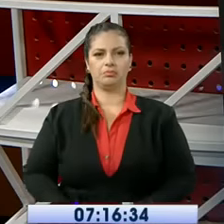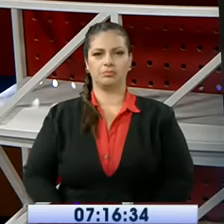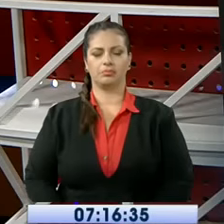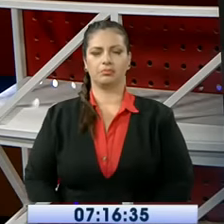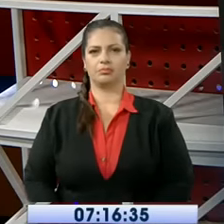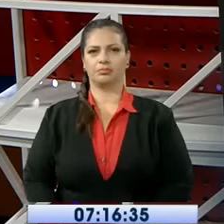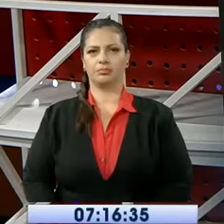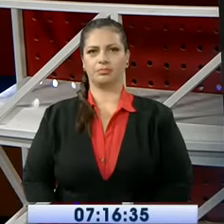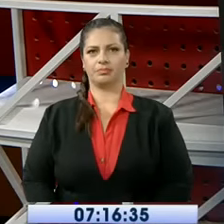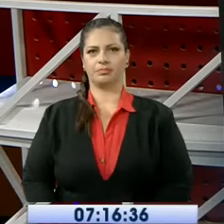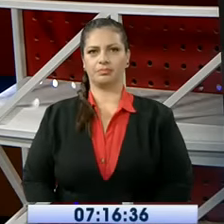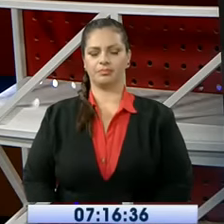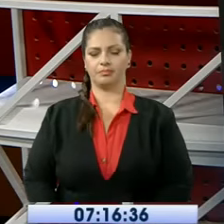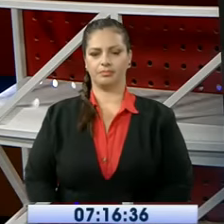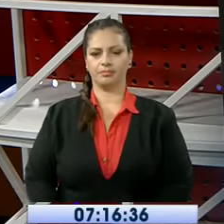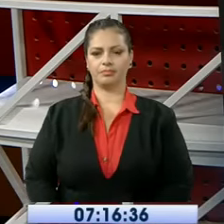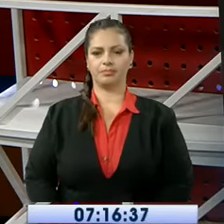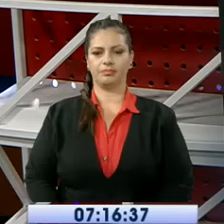096-95-85-650 o